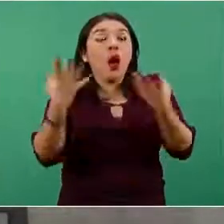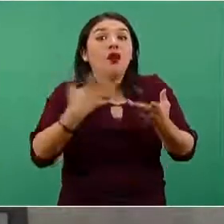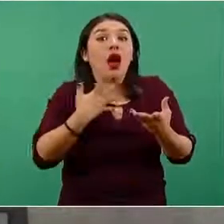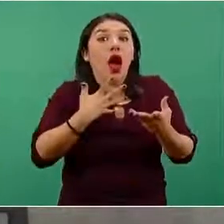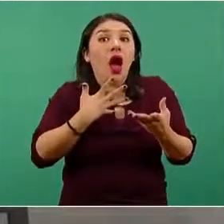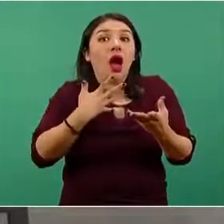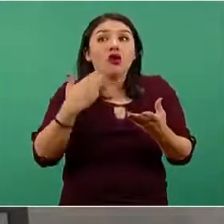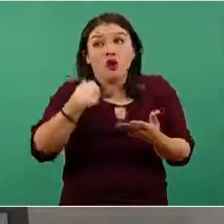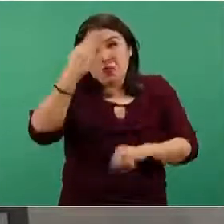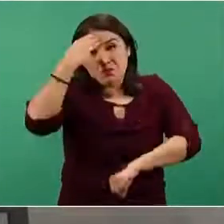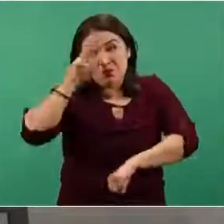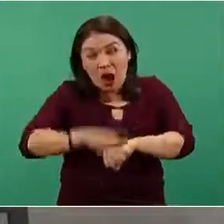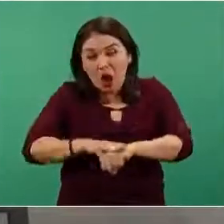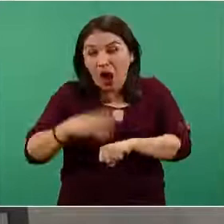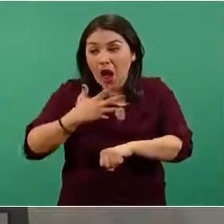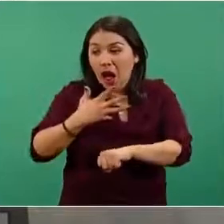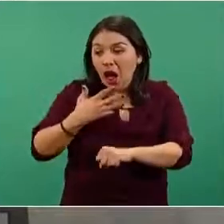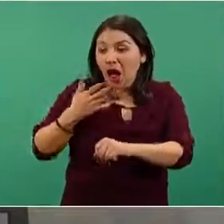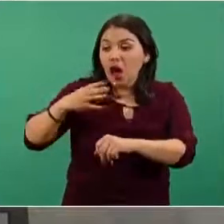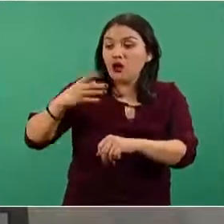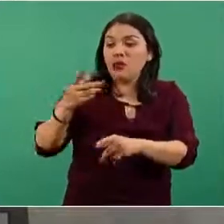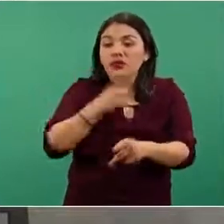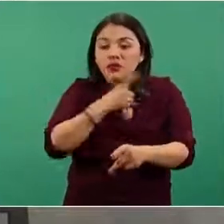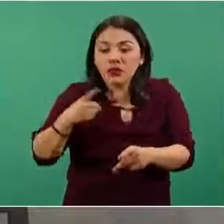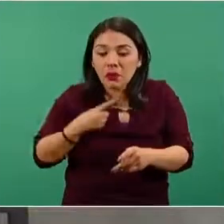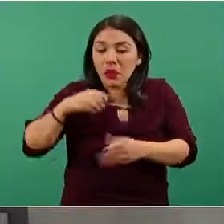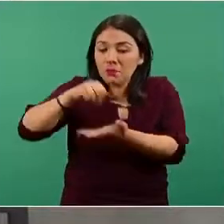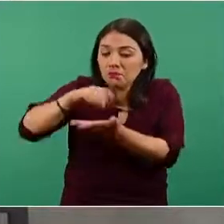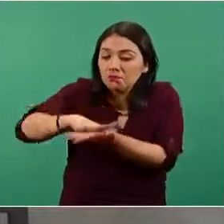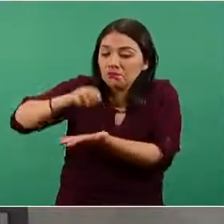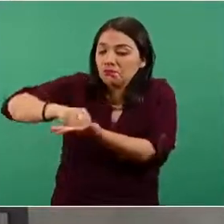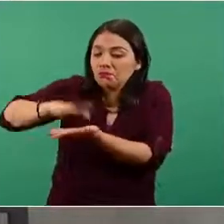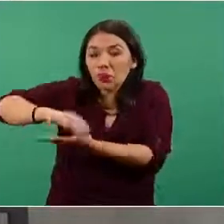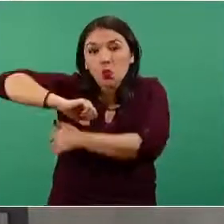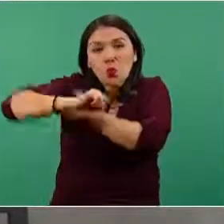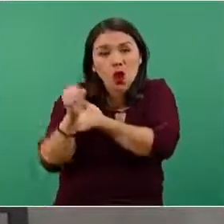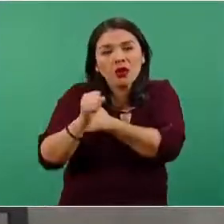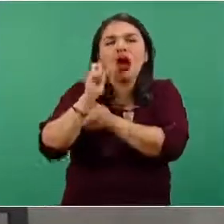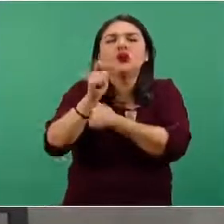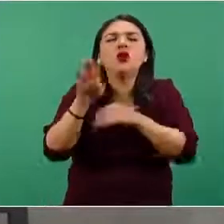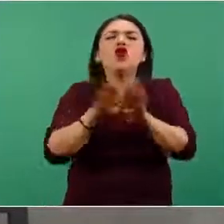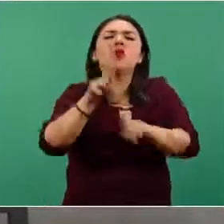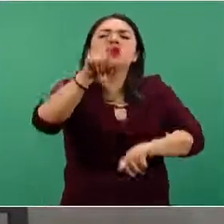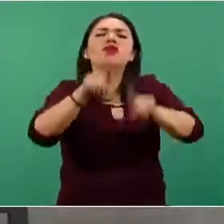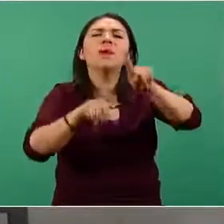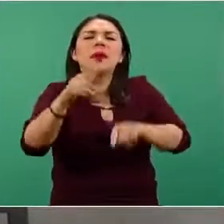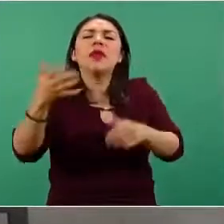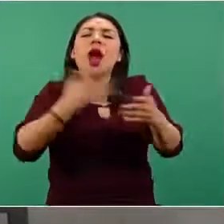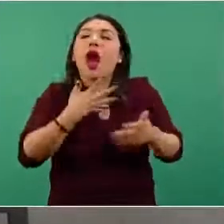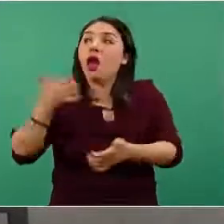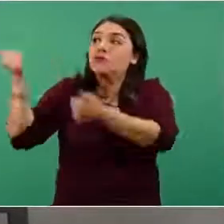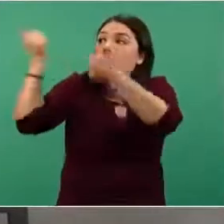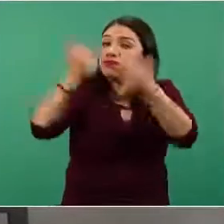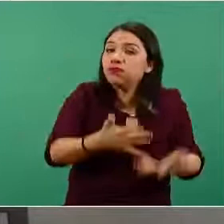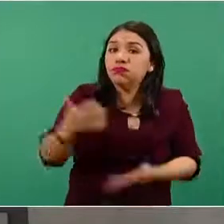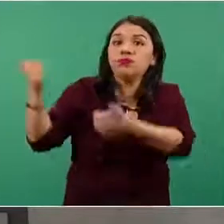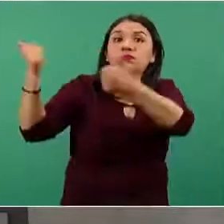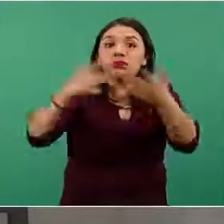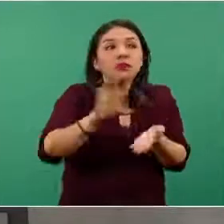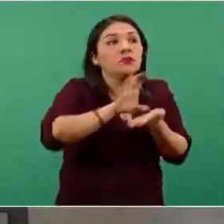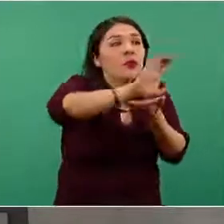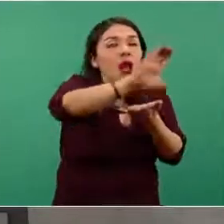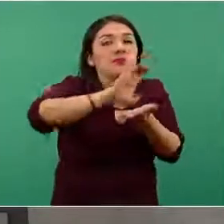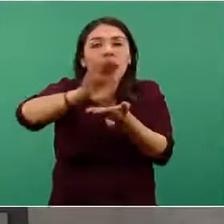fija que esté programada a reservarse. Depende más de la logística de distribución de los embarques. En algún